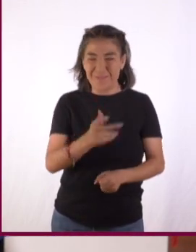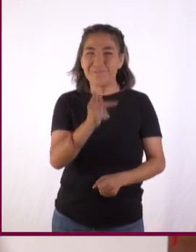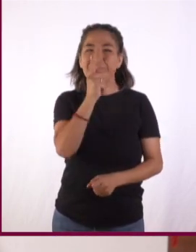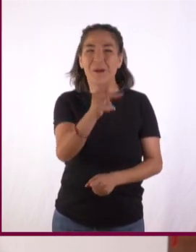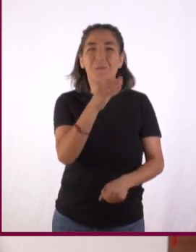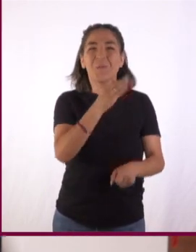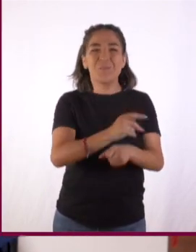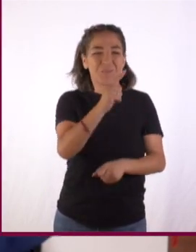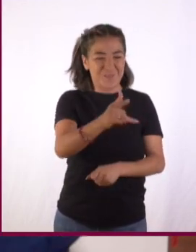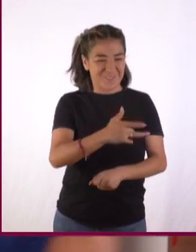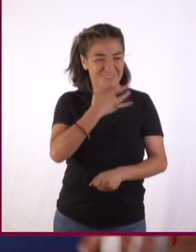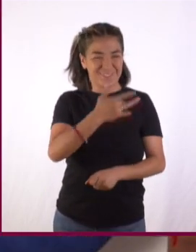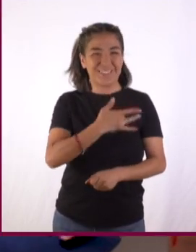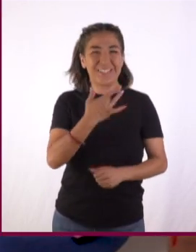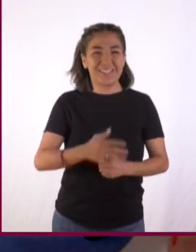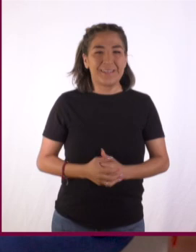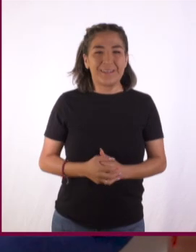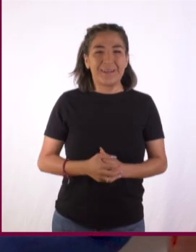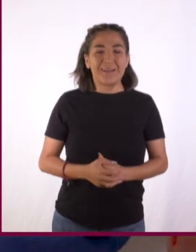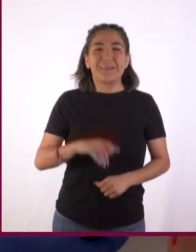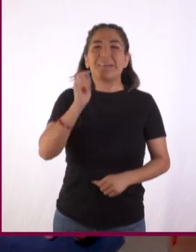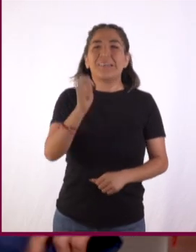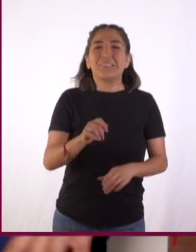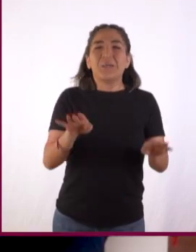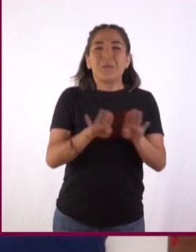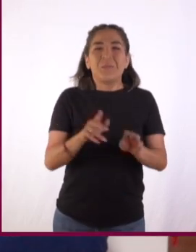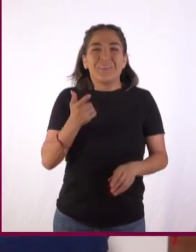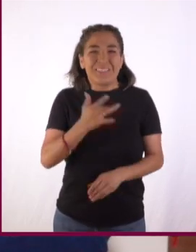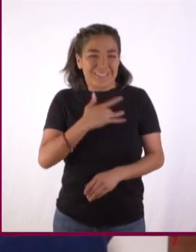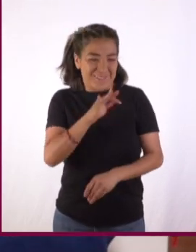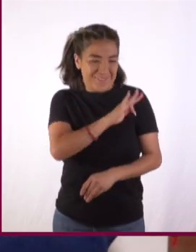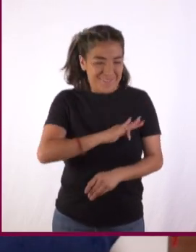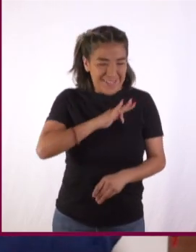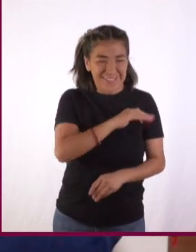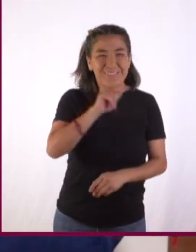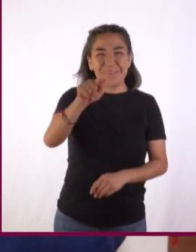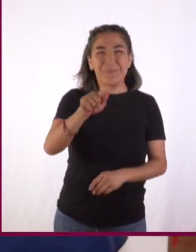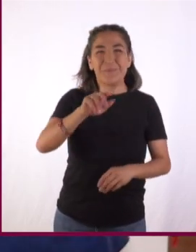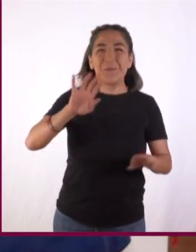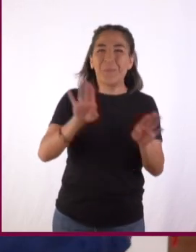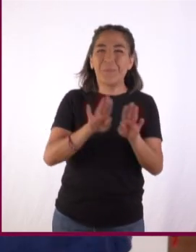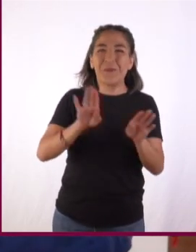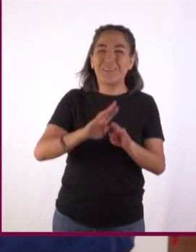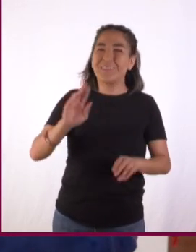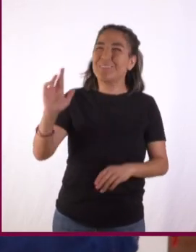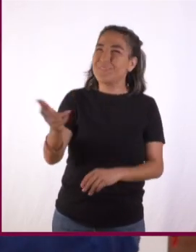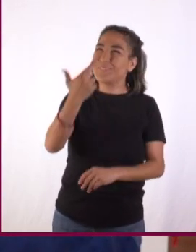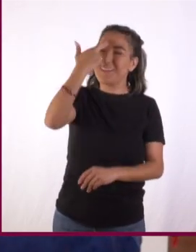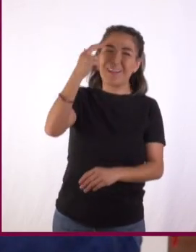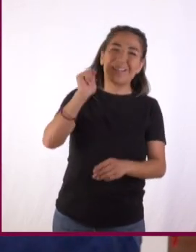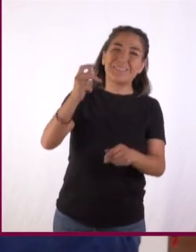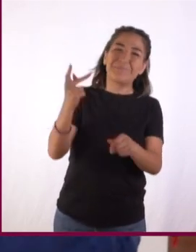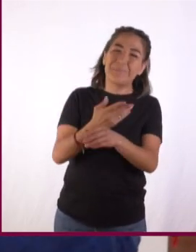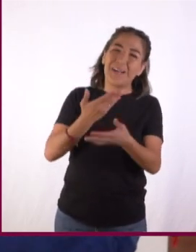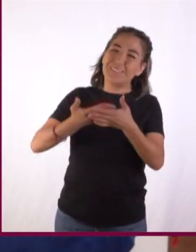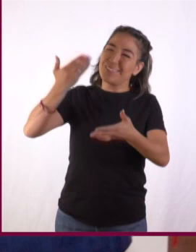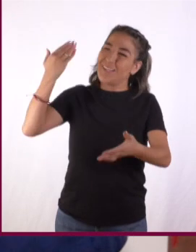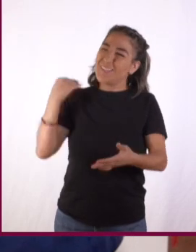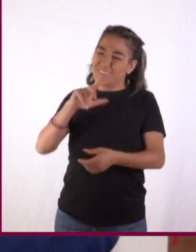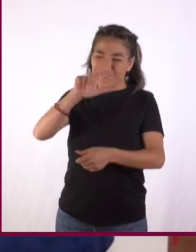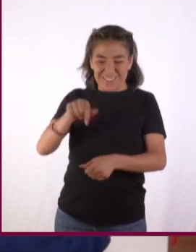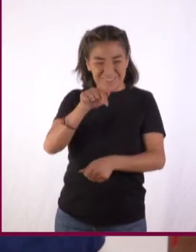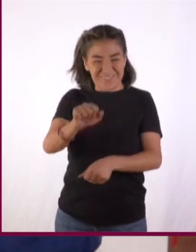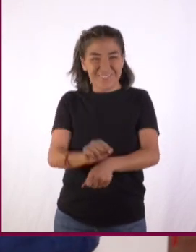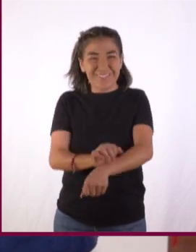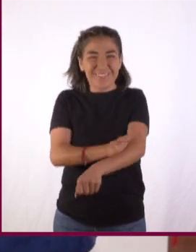una palabra para describir eso que estamos sintiendo ahora, ¿eh? La situación de sentir felicidad por recordar el pasado y al mismo tiempo la nostalgia